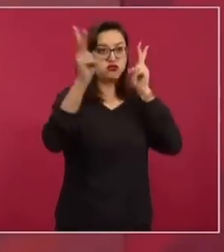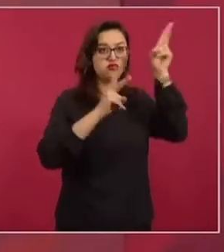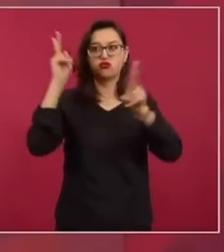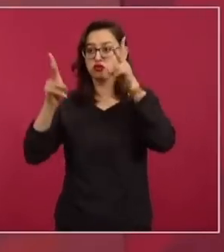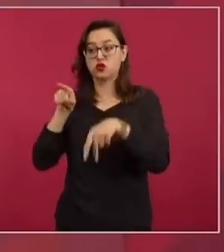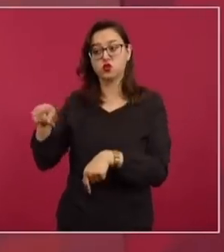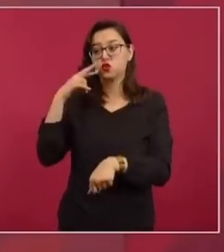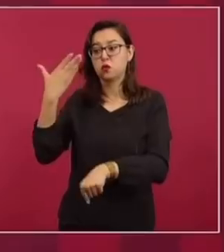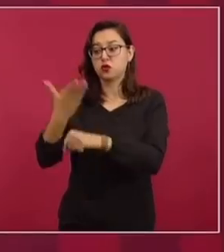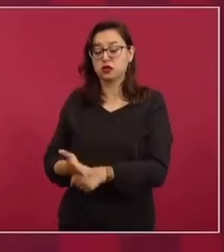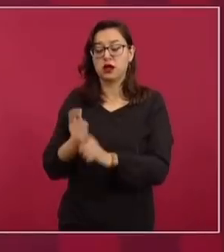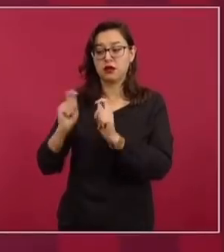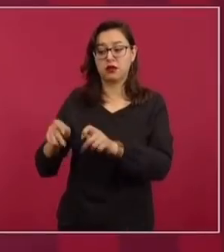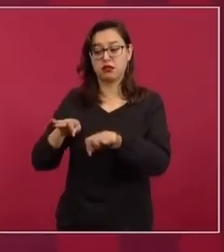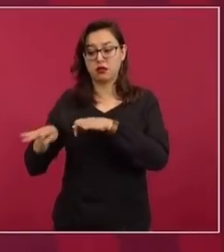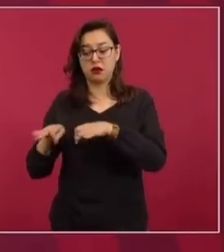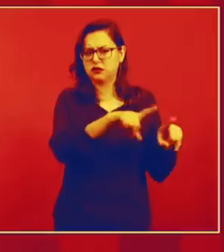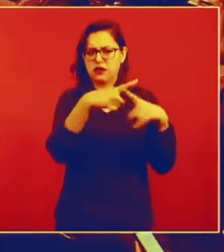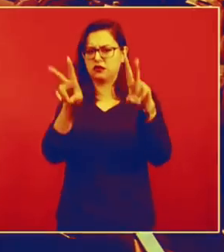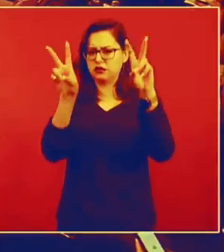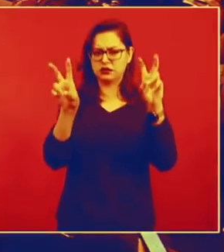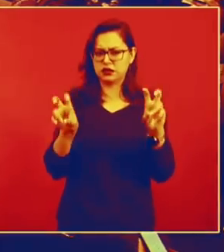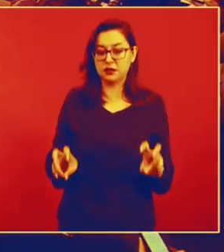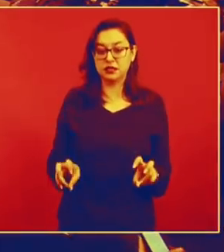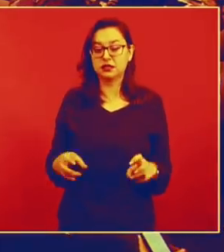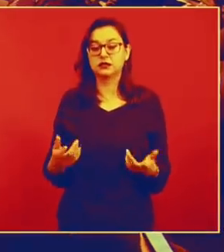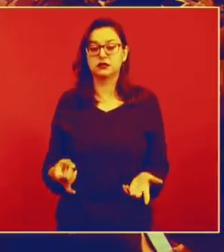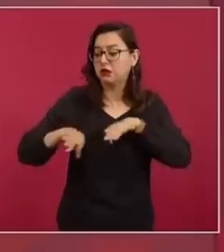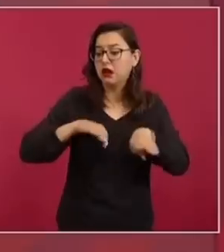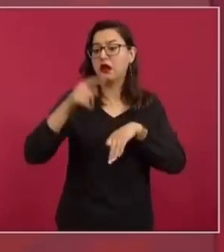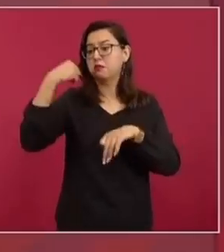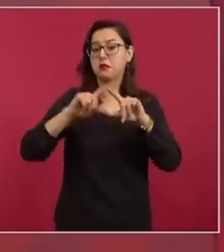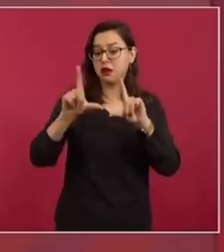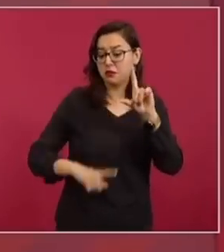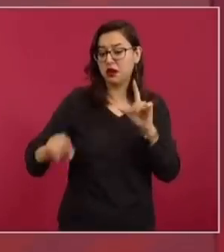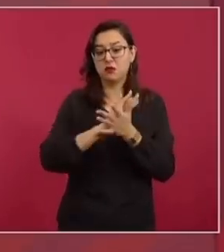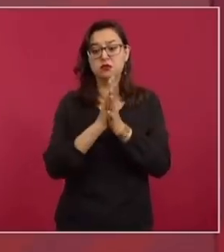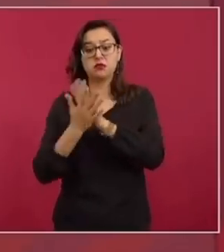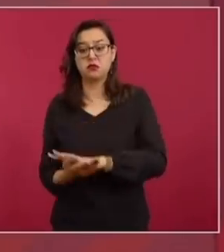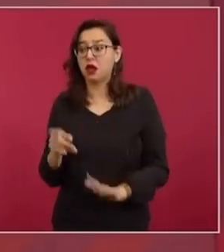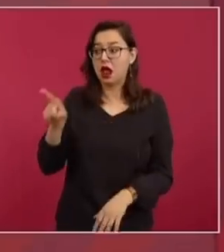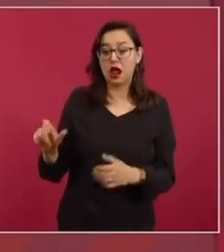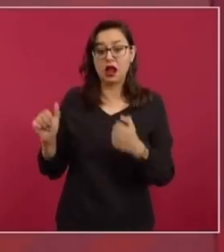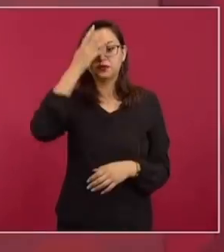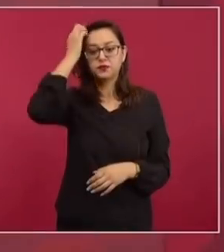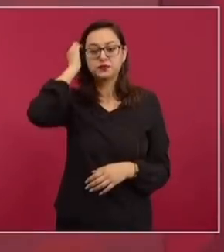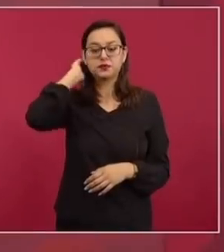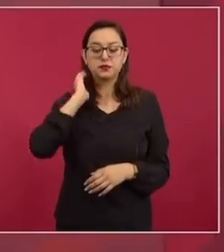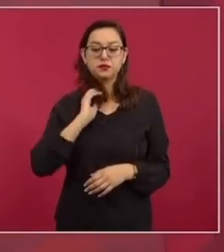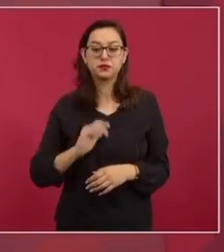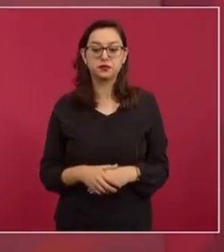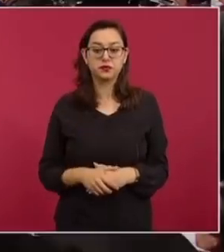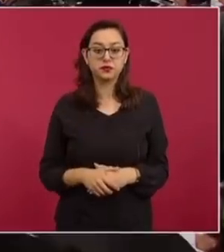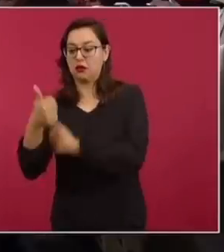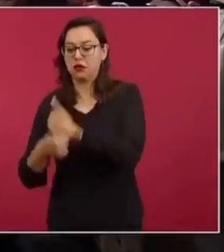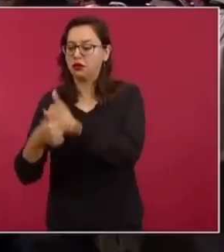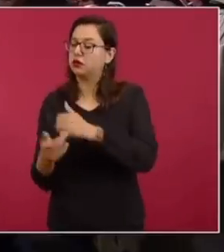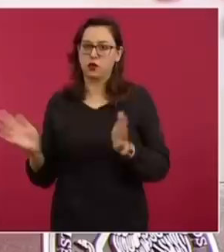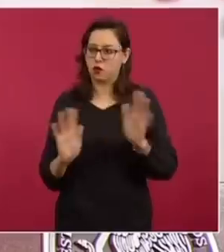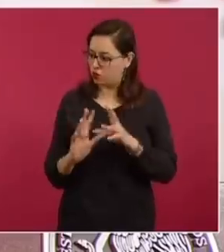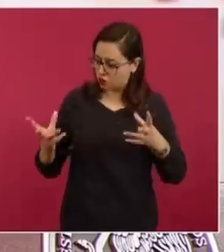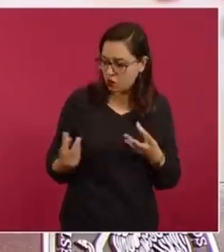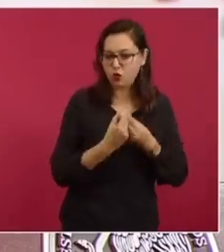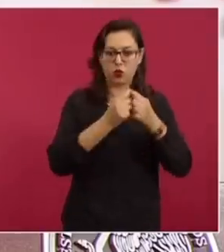para promover la consulta, no va a mítines, no es precandidato a la presidencia. No es postulado, presidente.